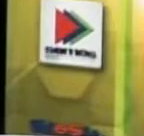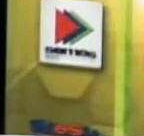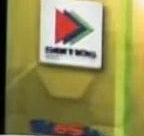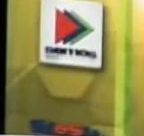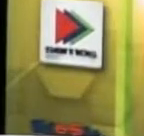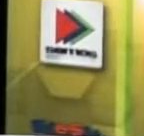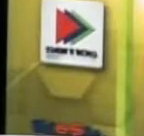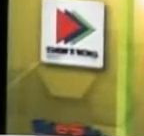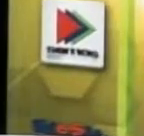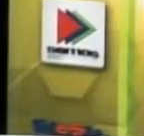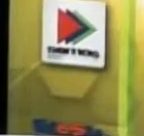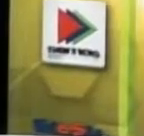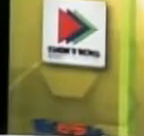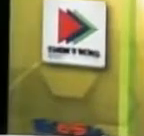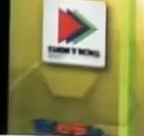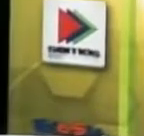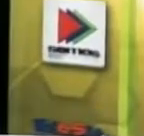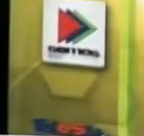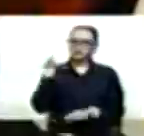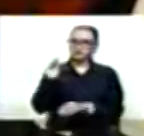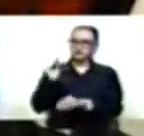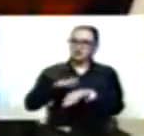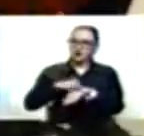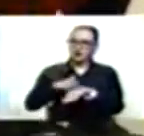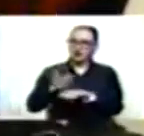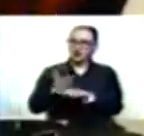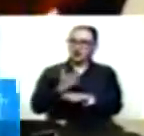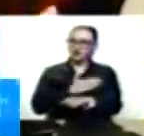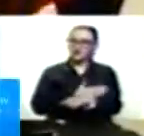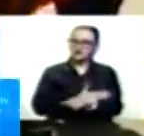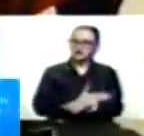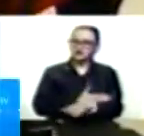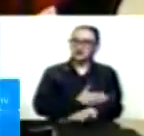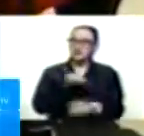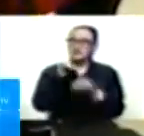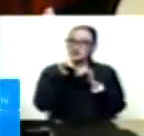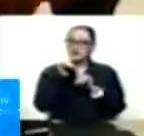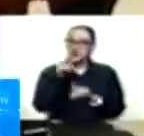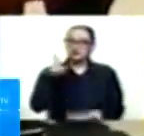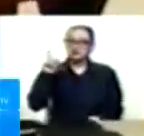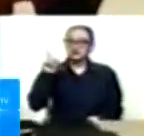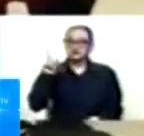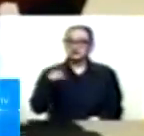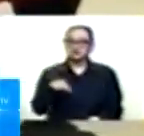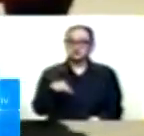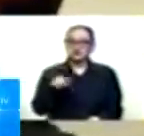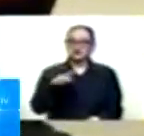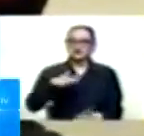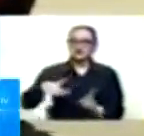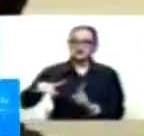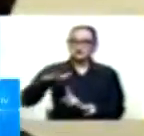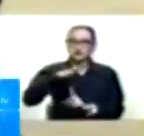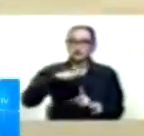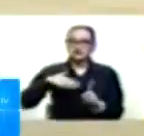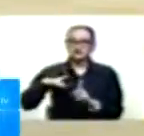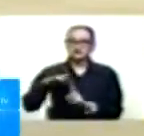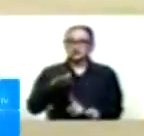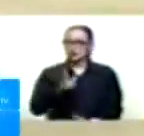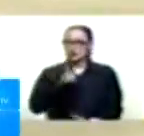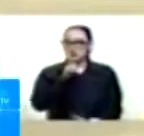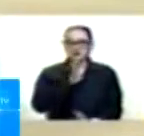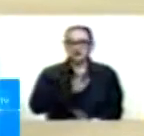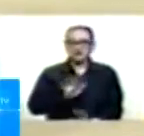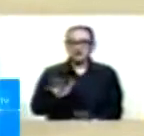por el Ministerio para el Servicio Penitenciario. Queremos informar también sobre una situación